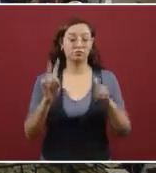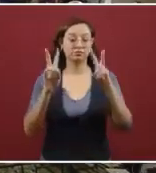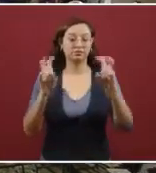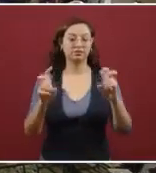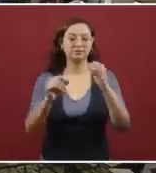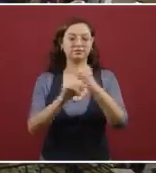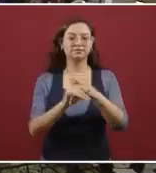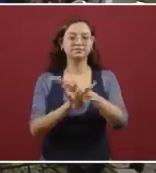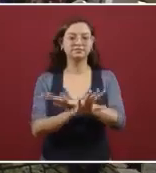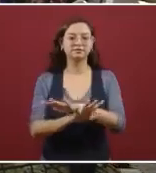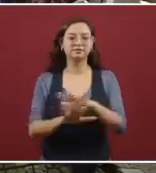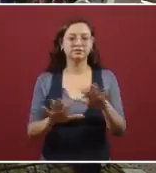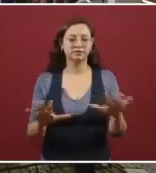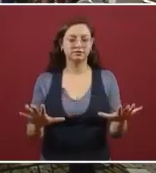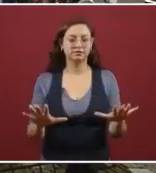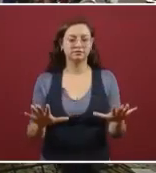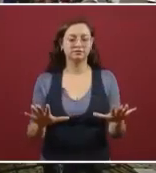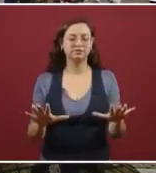sobre